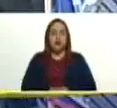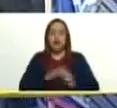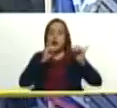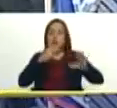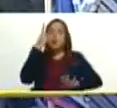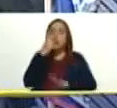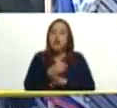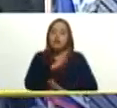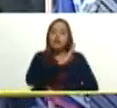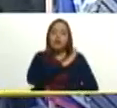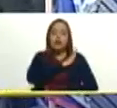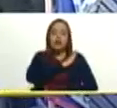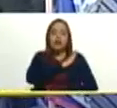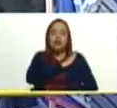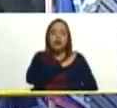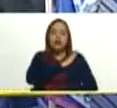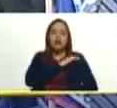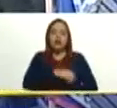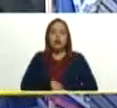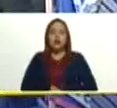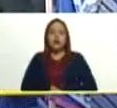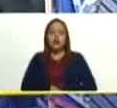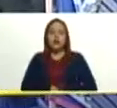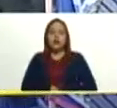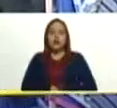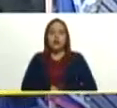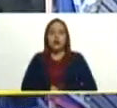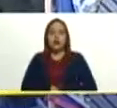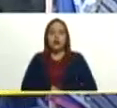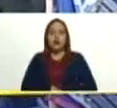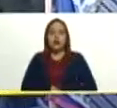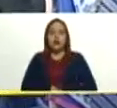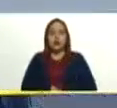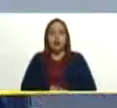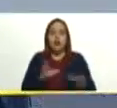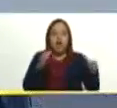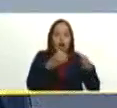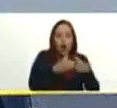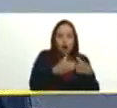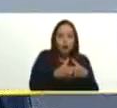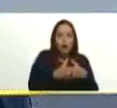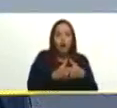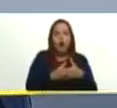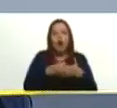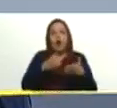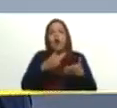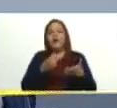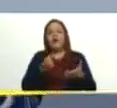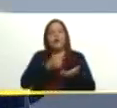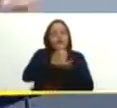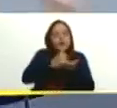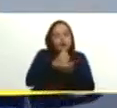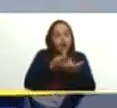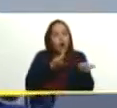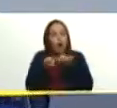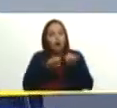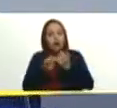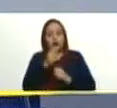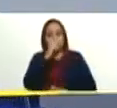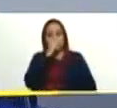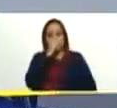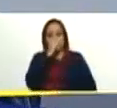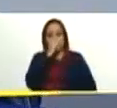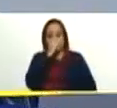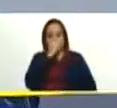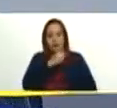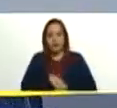que debemos tener medical pharmaceutical agency, agencia farmacéutica regulatoria. Mexico, en la